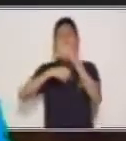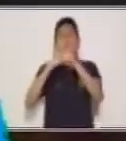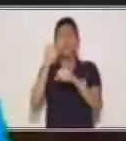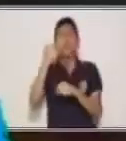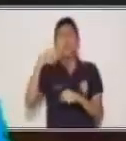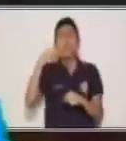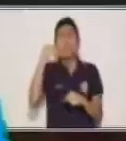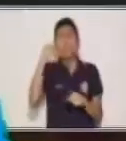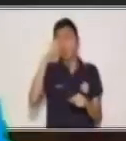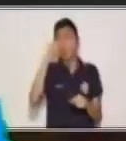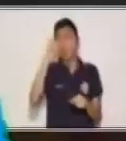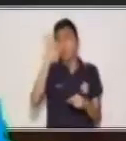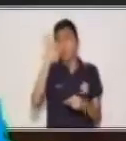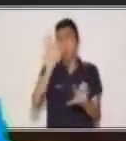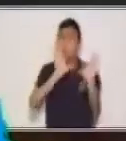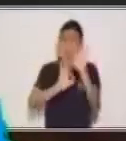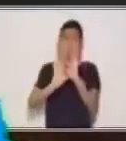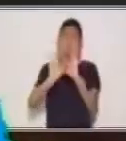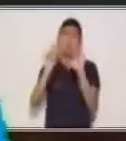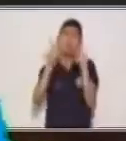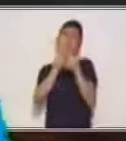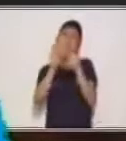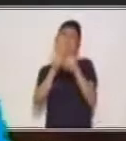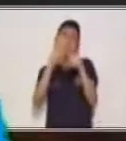un pronombre, ¿sí?